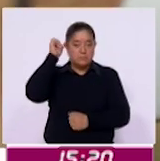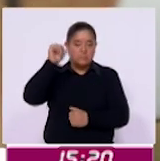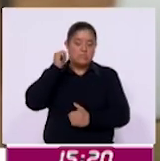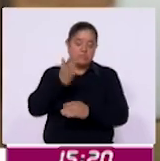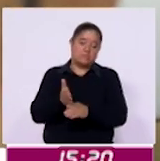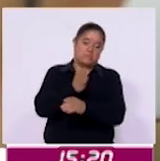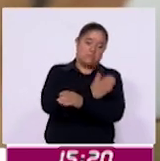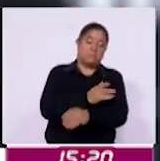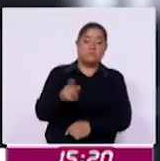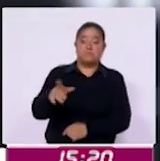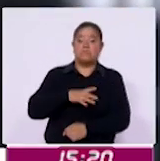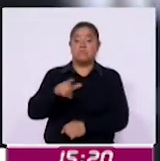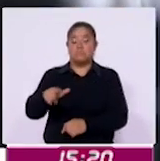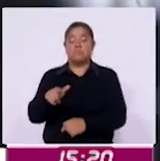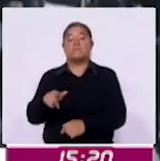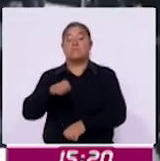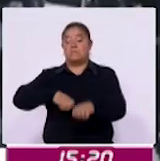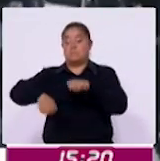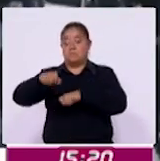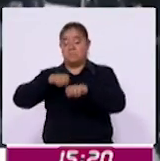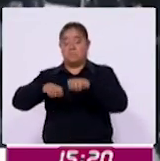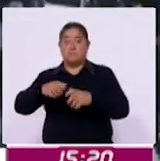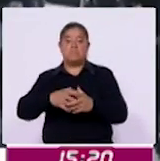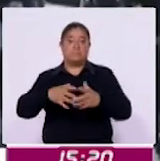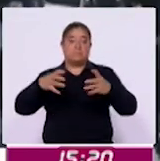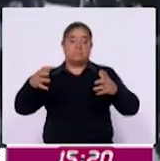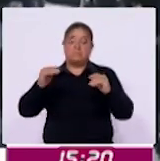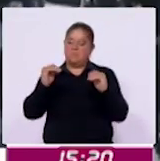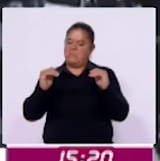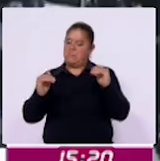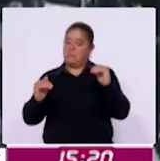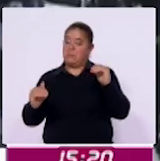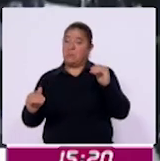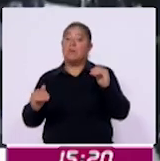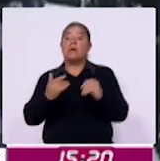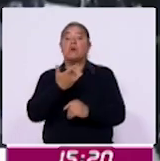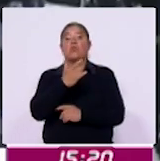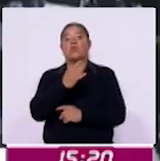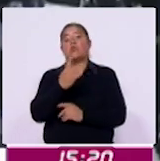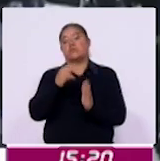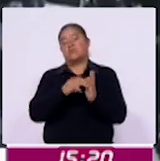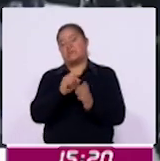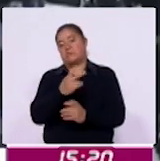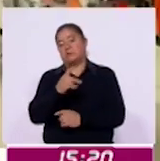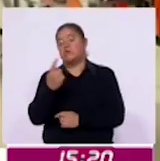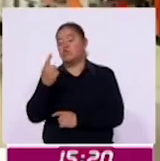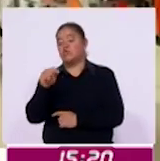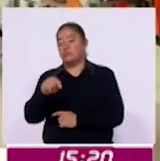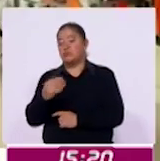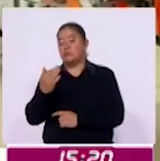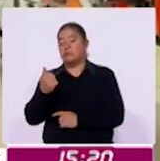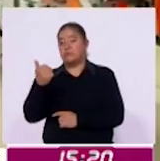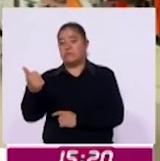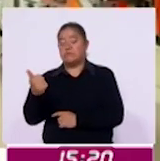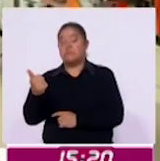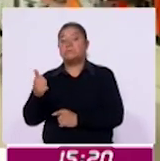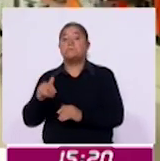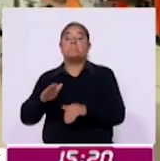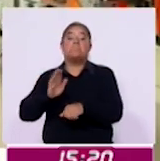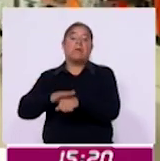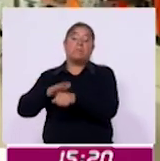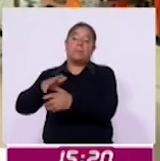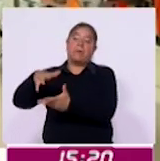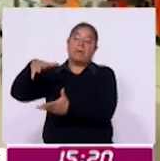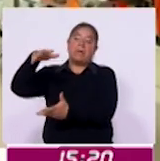la creación de empleos mensuales más baja de julio de 2022 y se abrieron 1.56 millones de plazas más frente al quinto mes